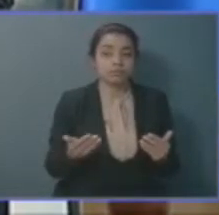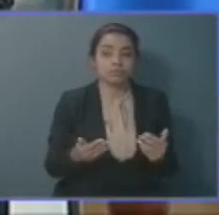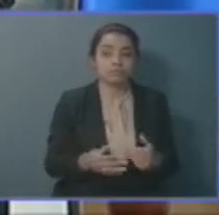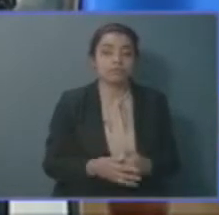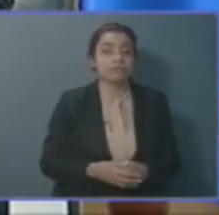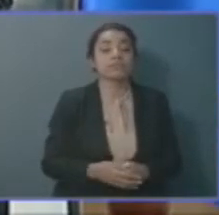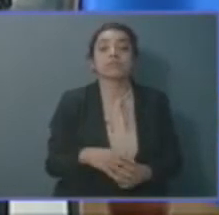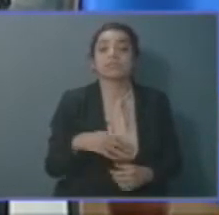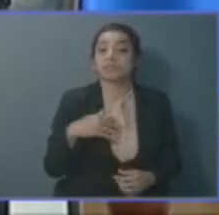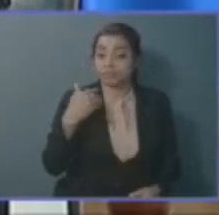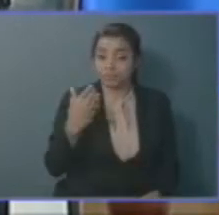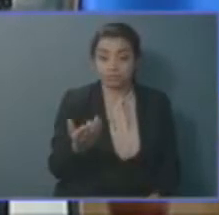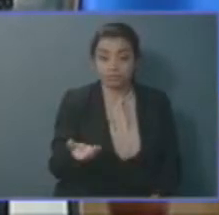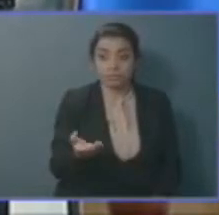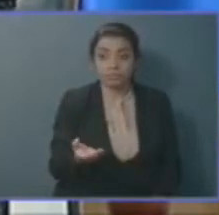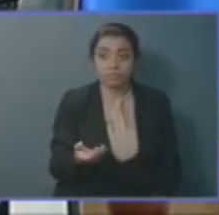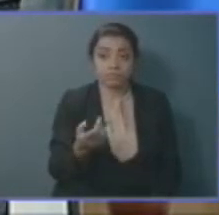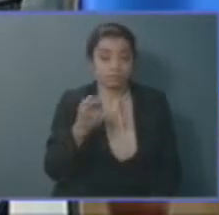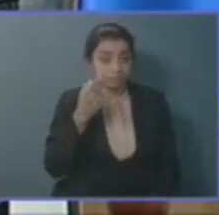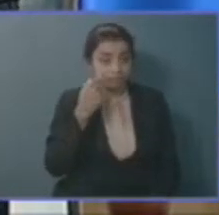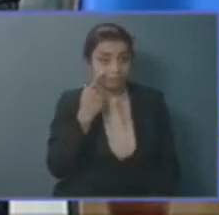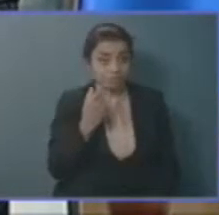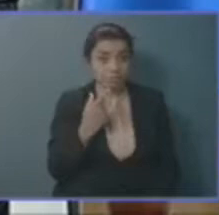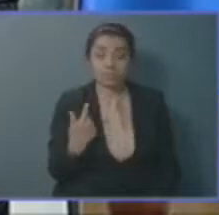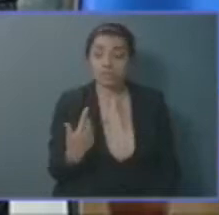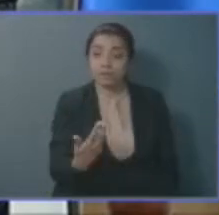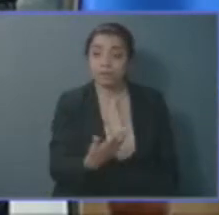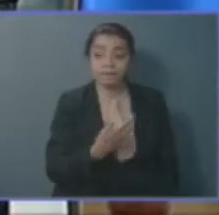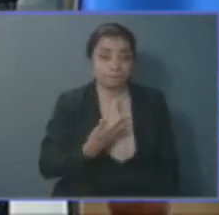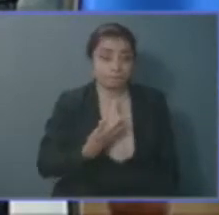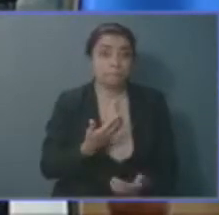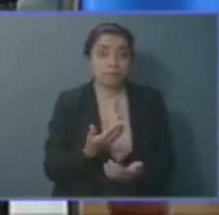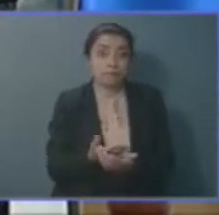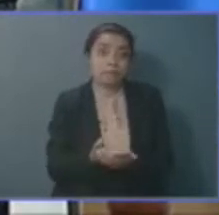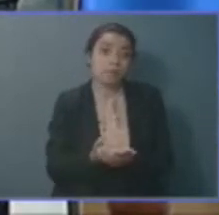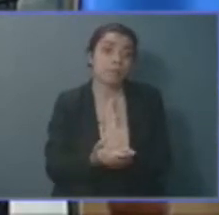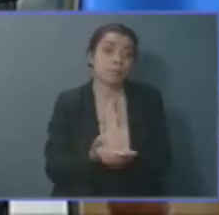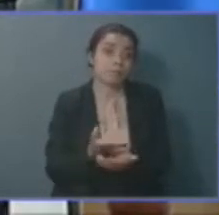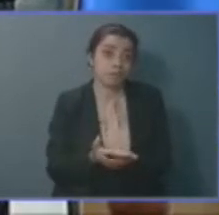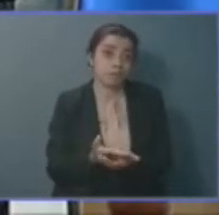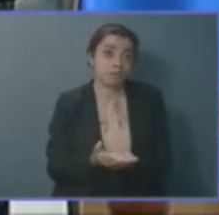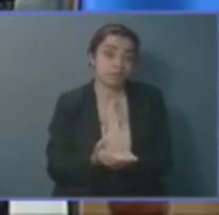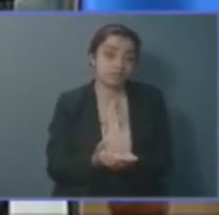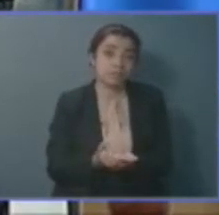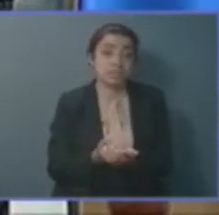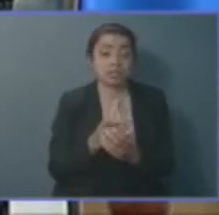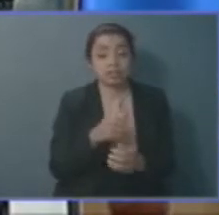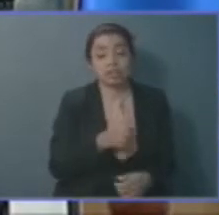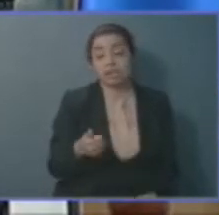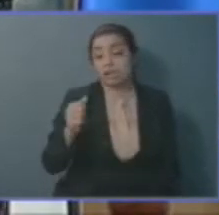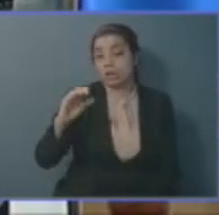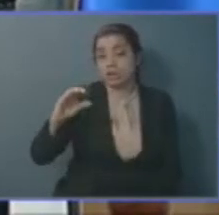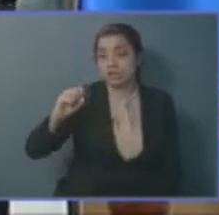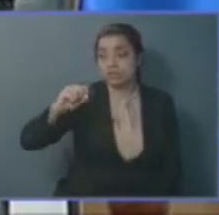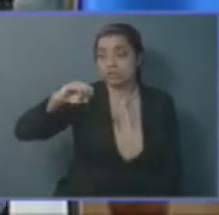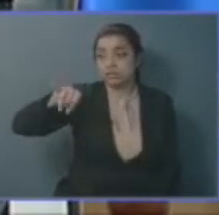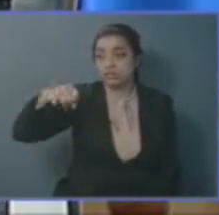Y la demostración que nosotros hemos presentado como propuesta para ello a la Corte Suprema,